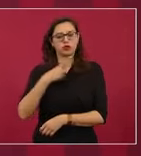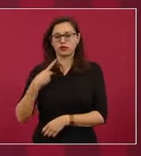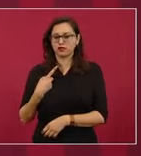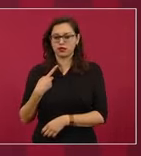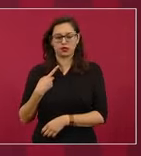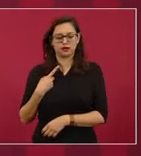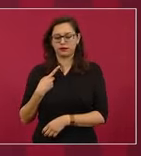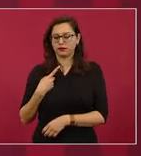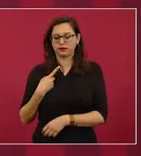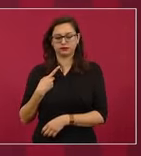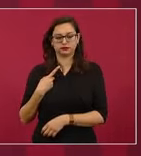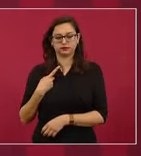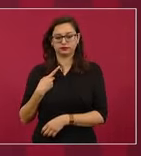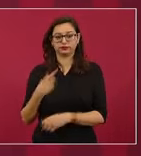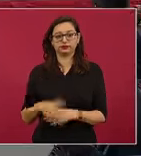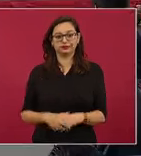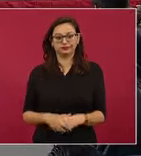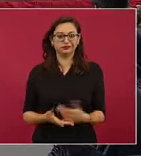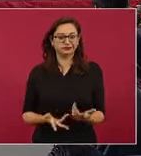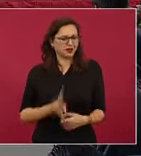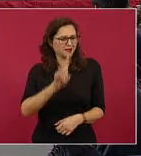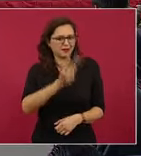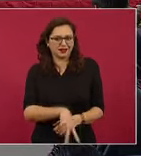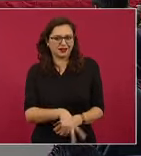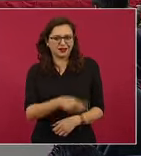Parece un contrasentido, pero